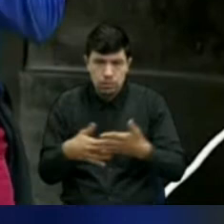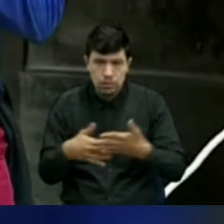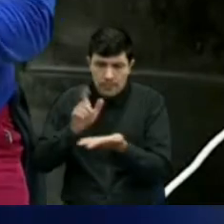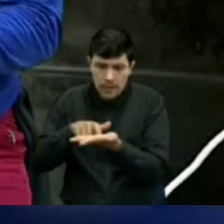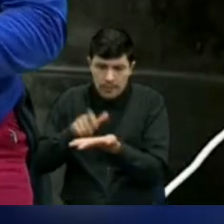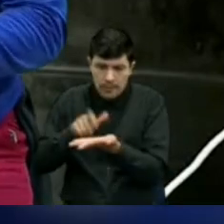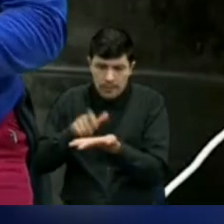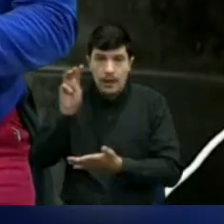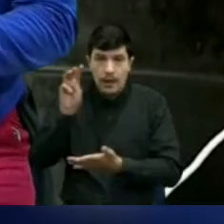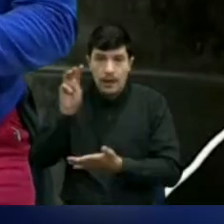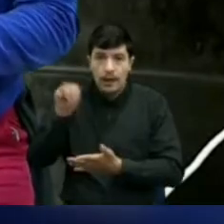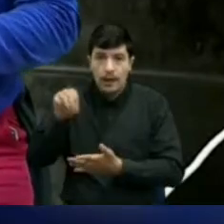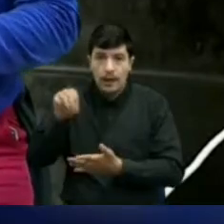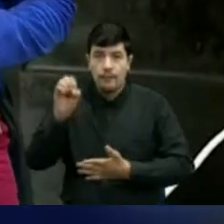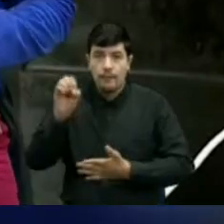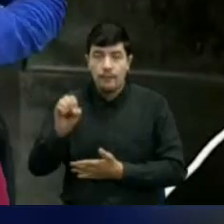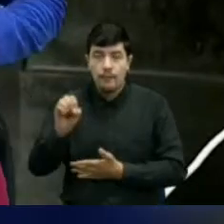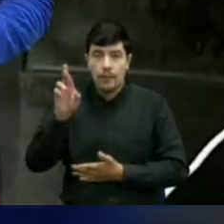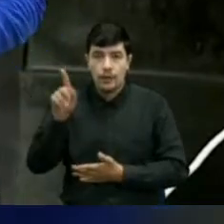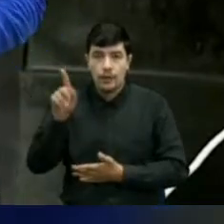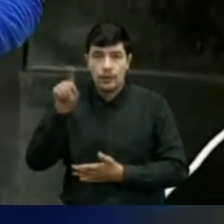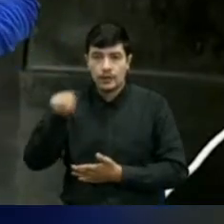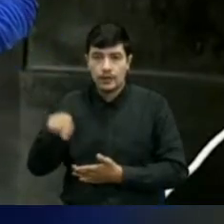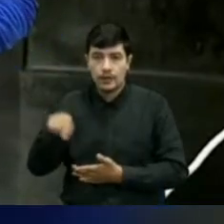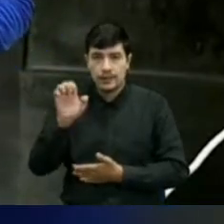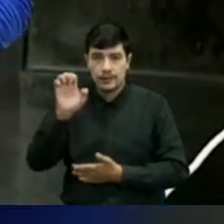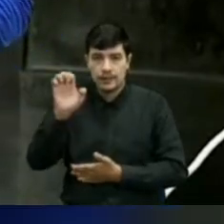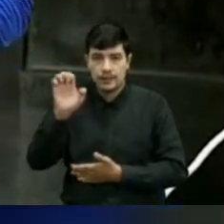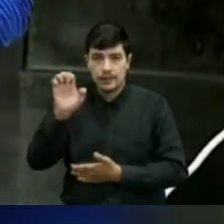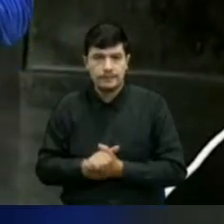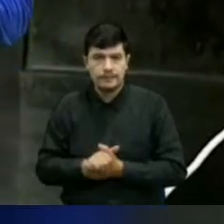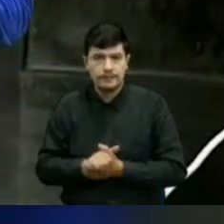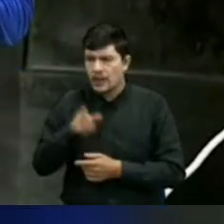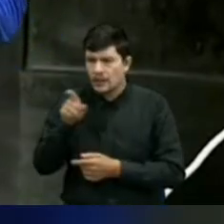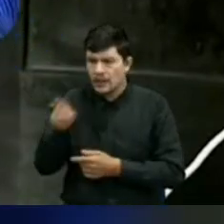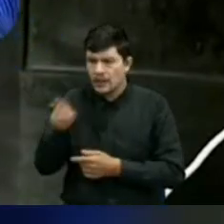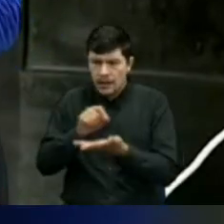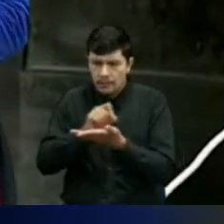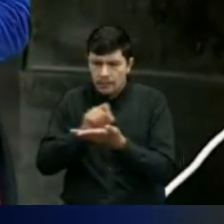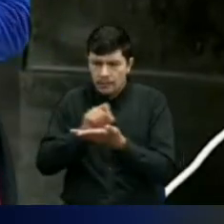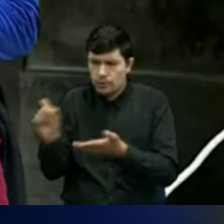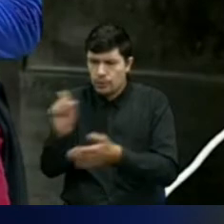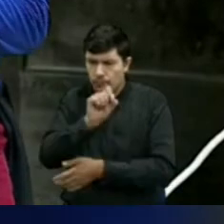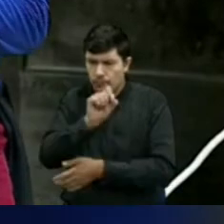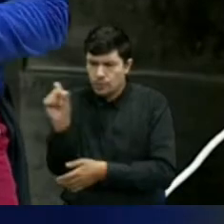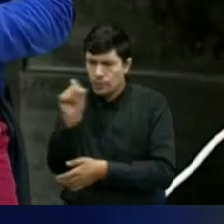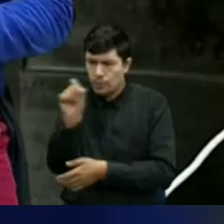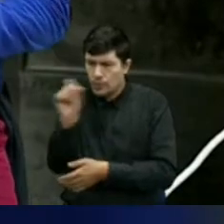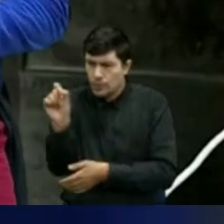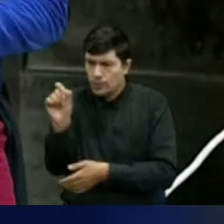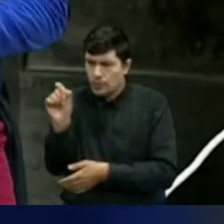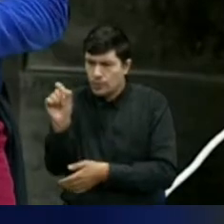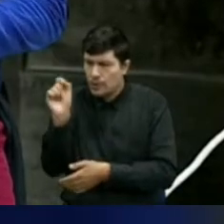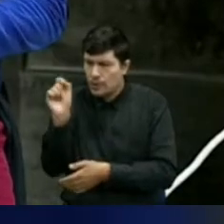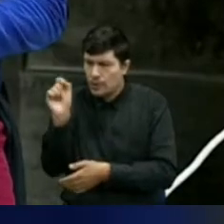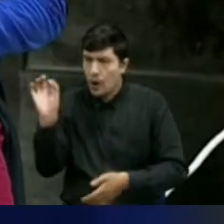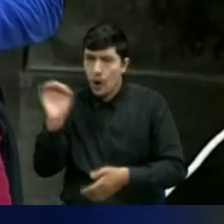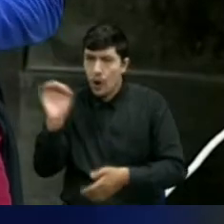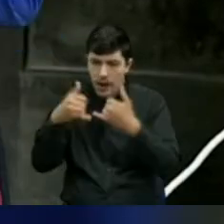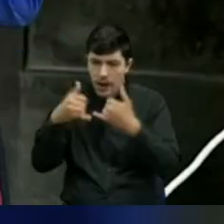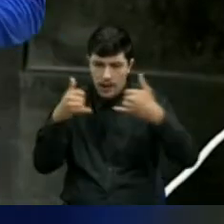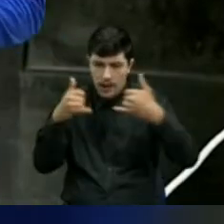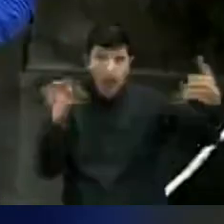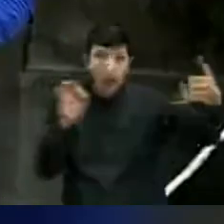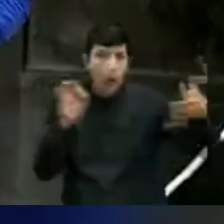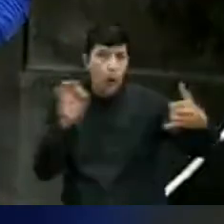Morse. Estos mensajes viajaban a través de líneas alámbricas o por medio de la radio. Todos estos